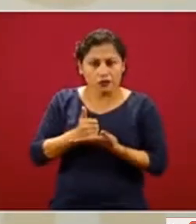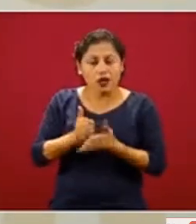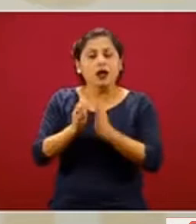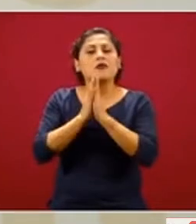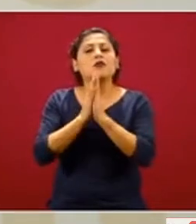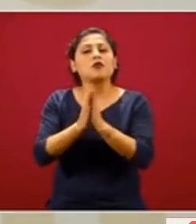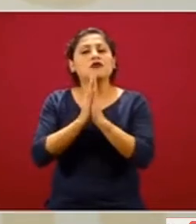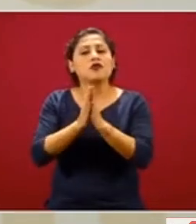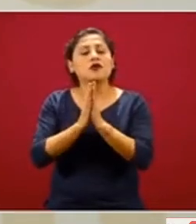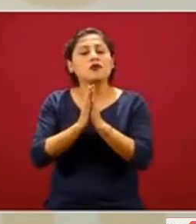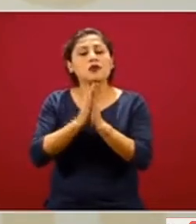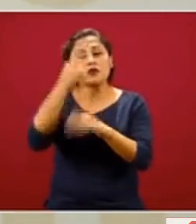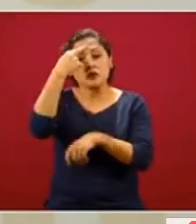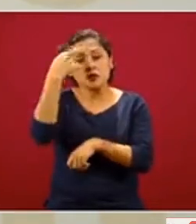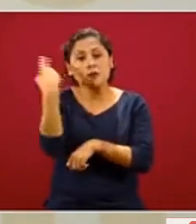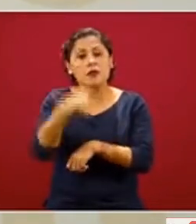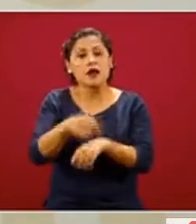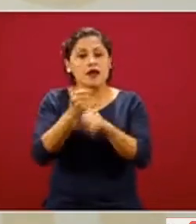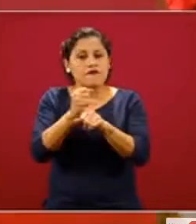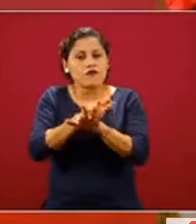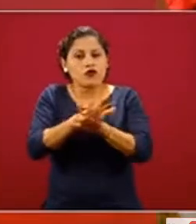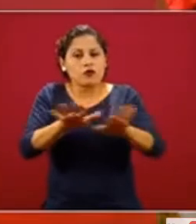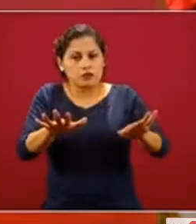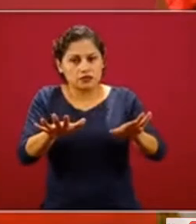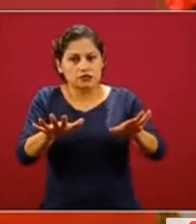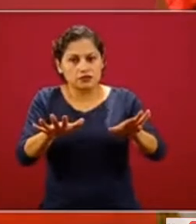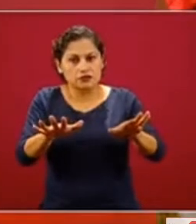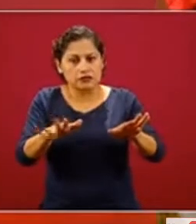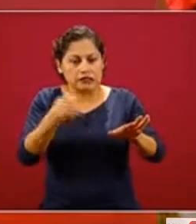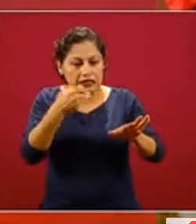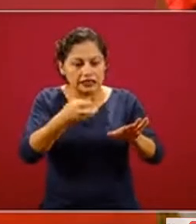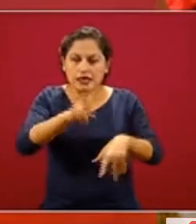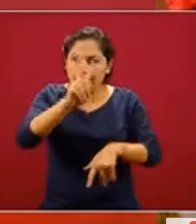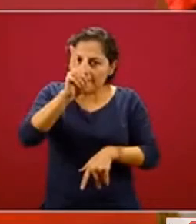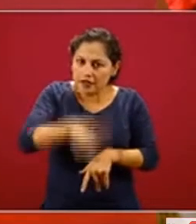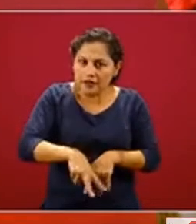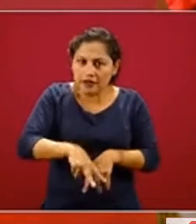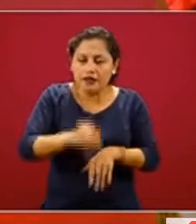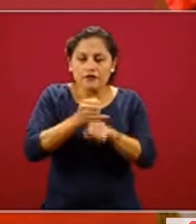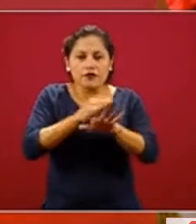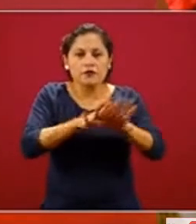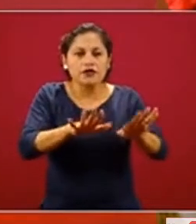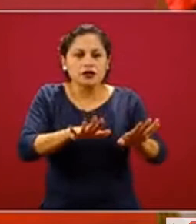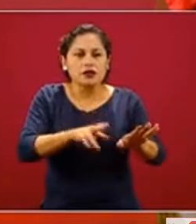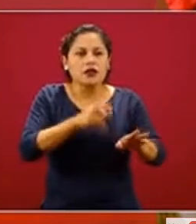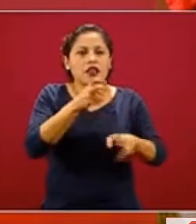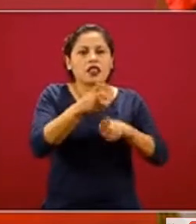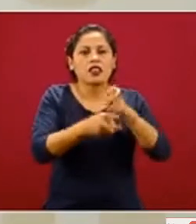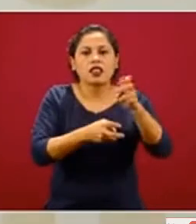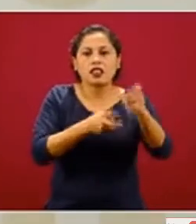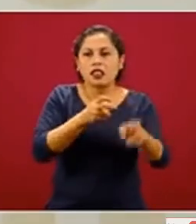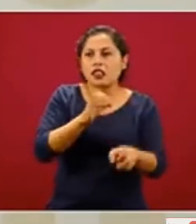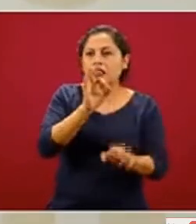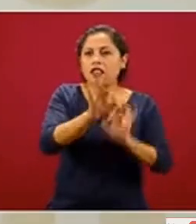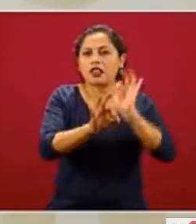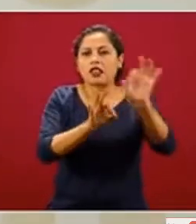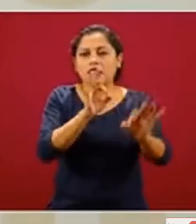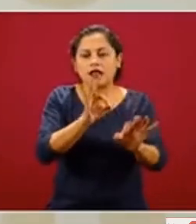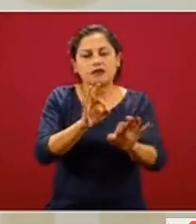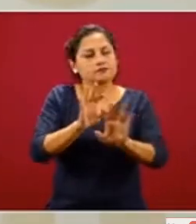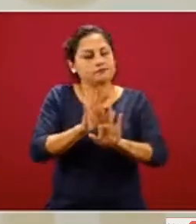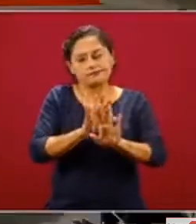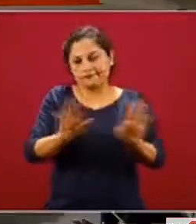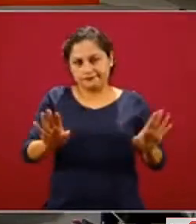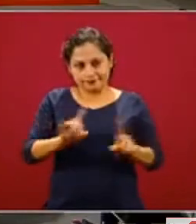la información sea información y no sea otra cosa. Gracias. Bianca